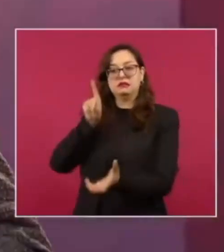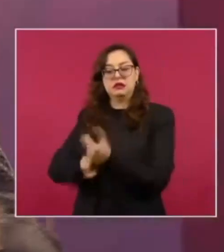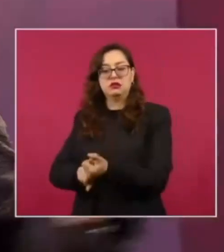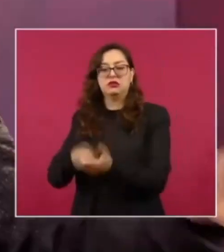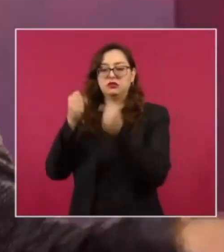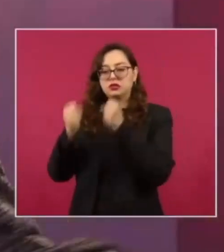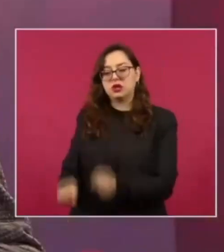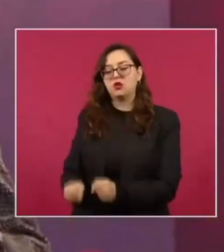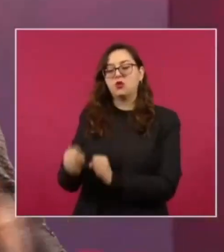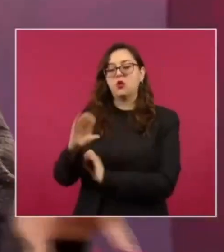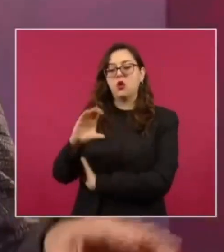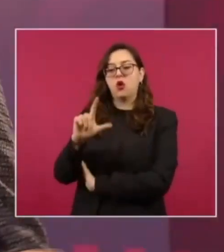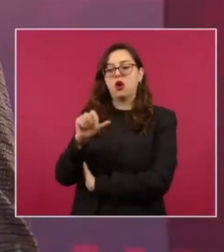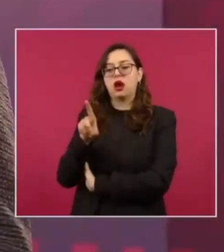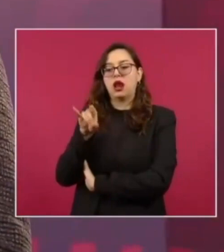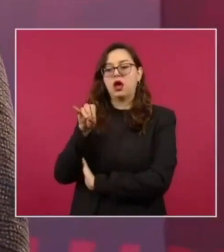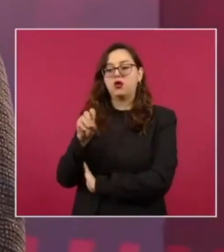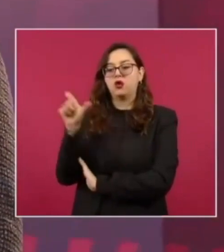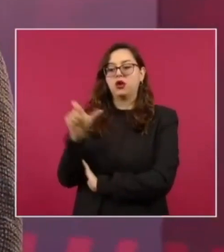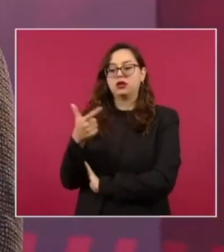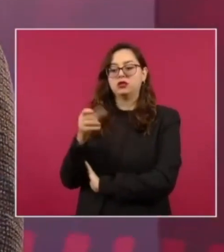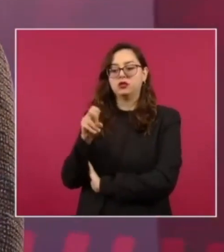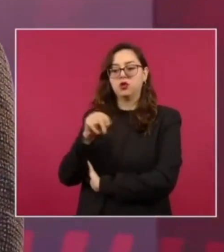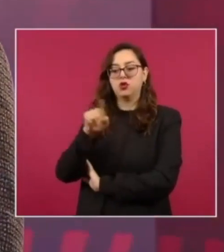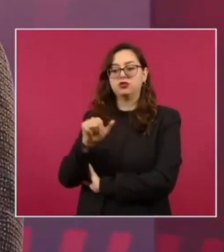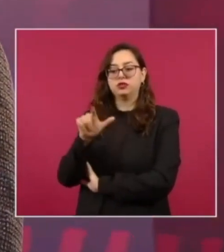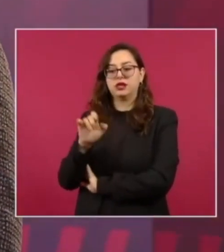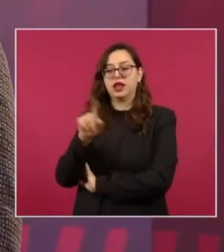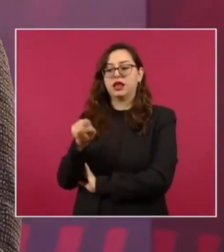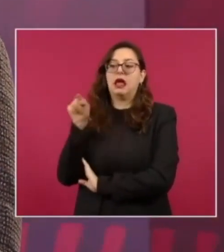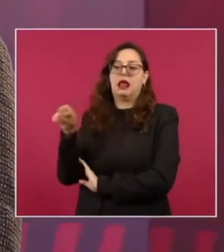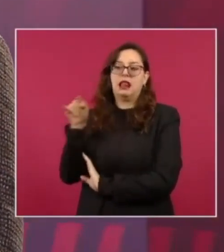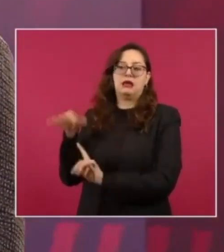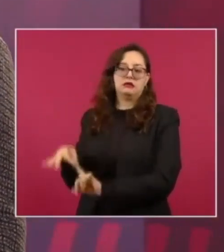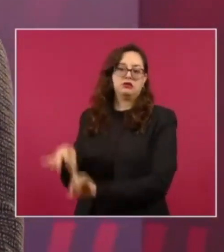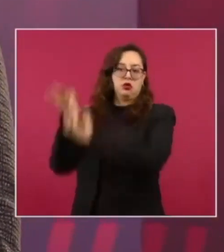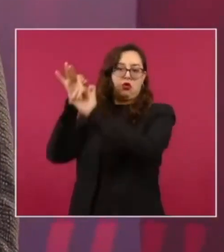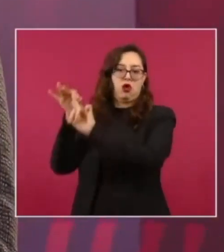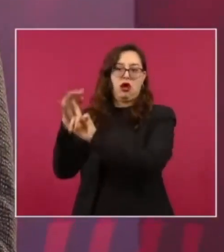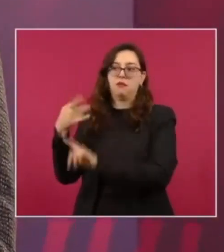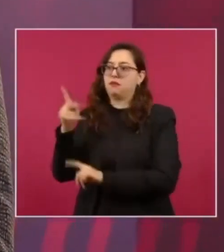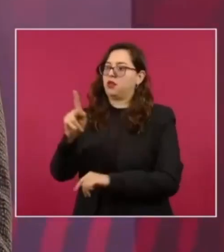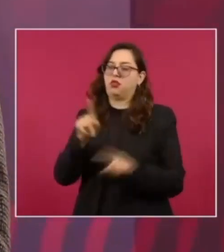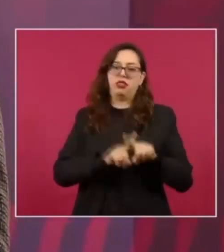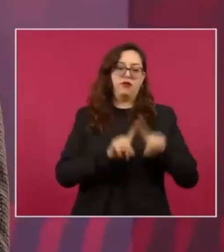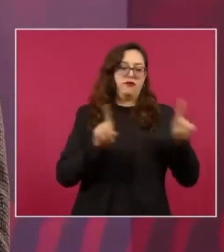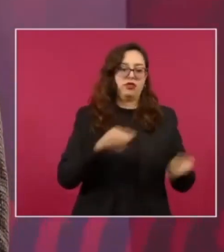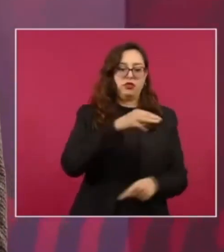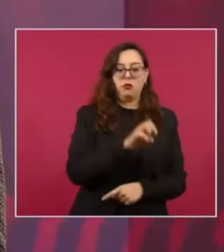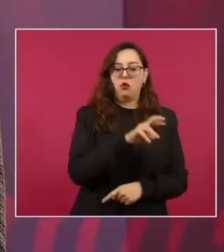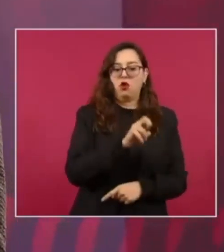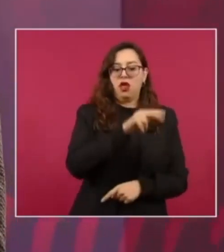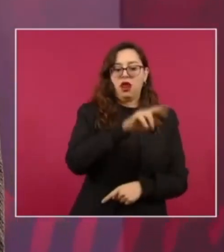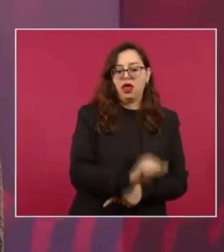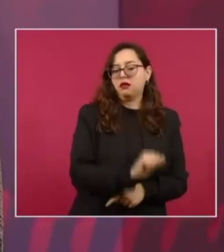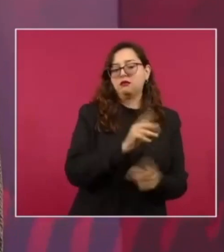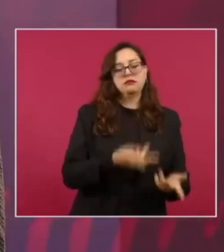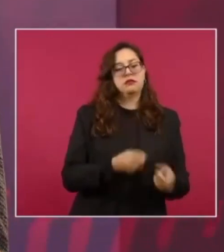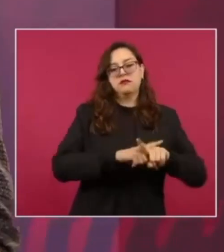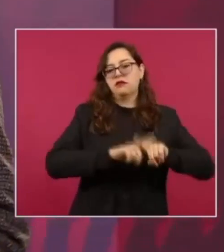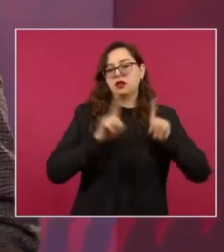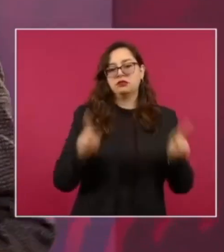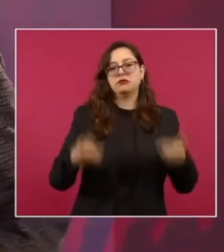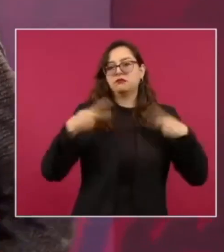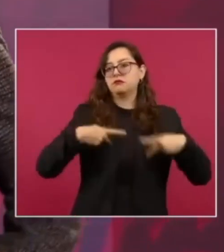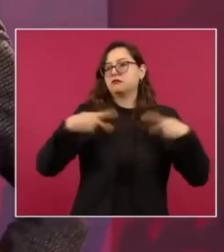Pero acá decide la gente mediante encuestas.